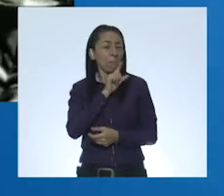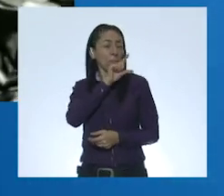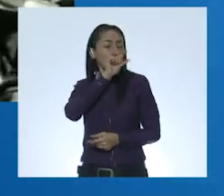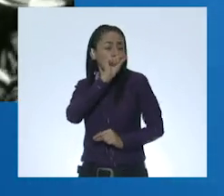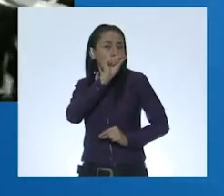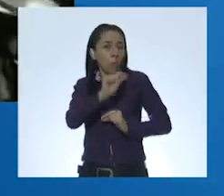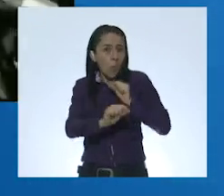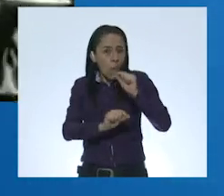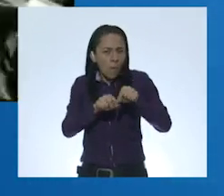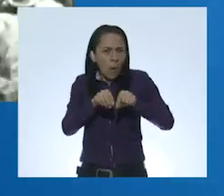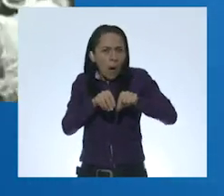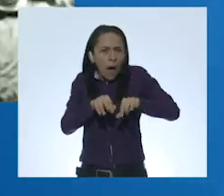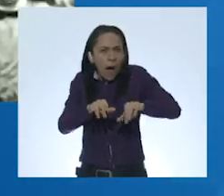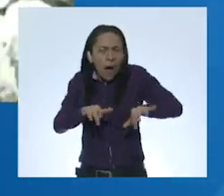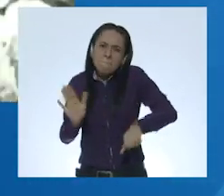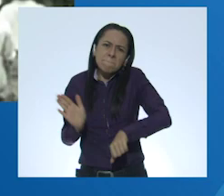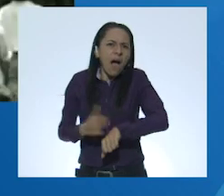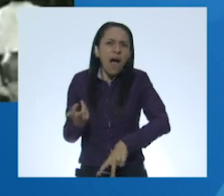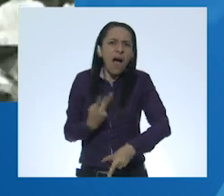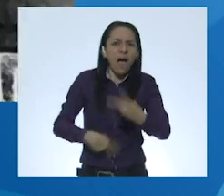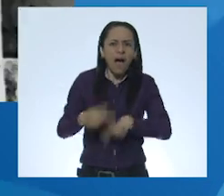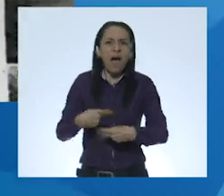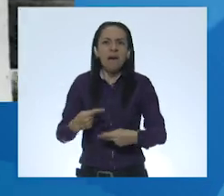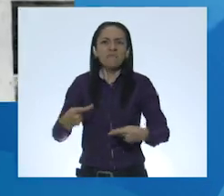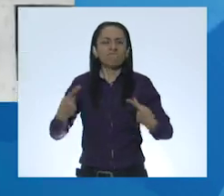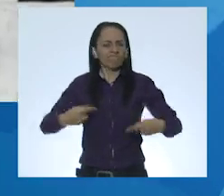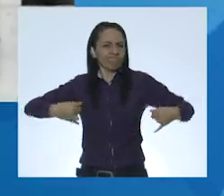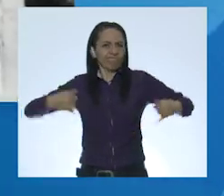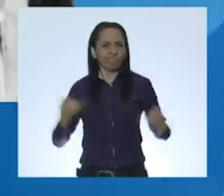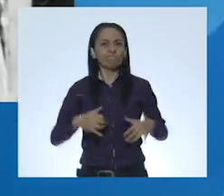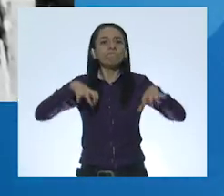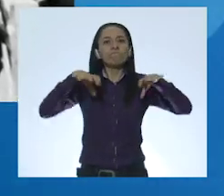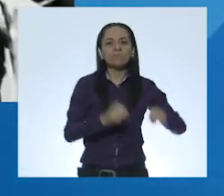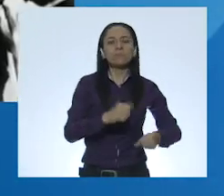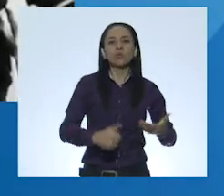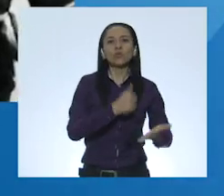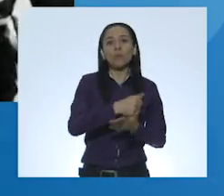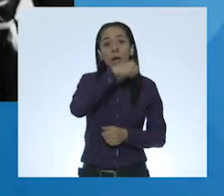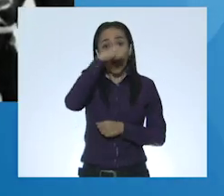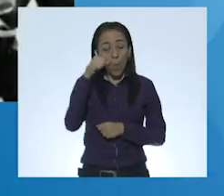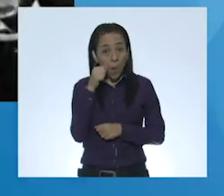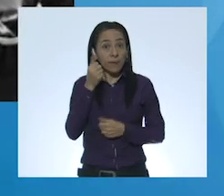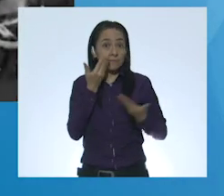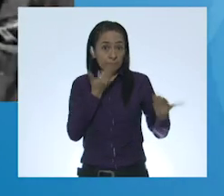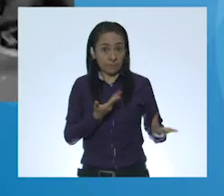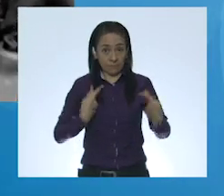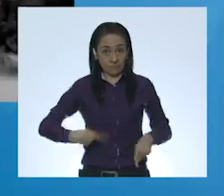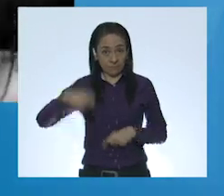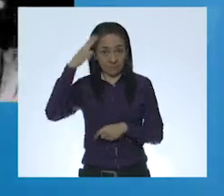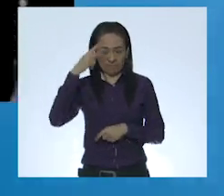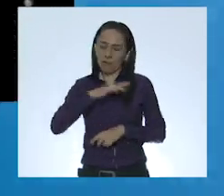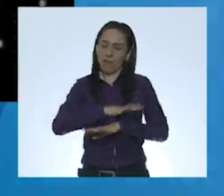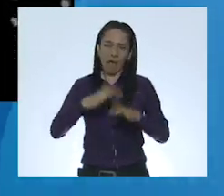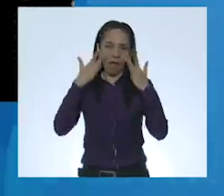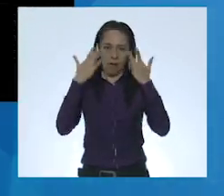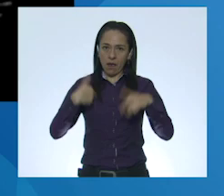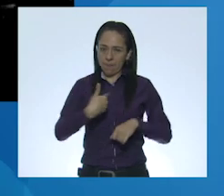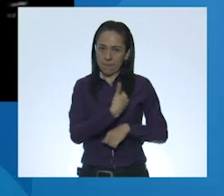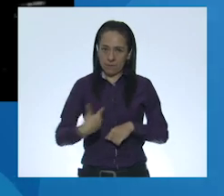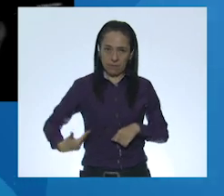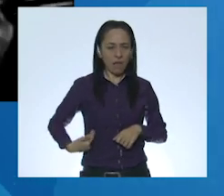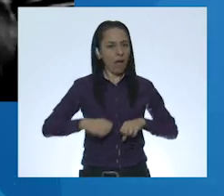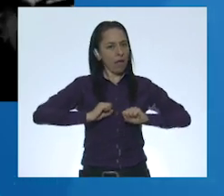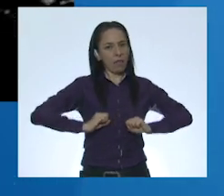creciendo. Cuando los rebeldes tomaron Ciudad Juárez, Díaz renunció a la presidencia y dejó el país.